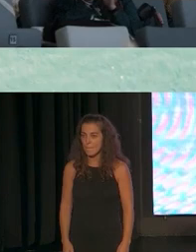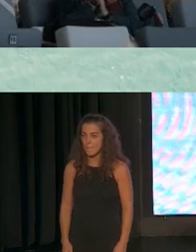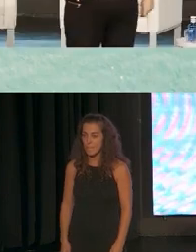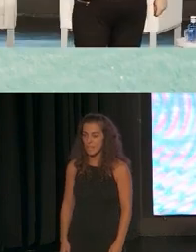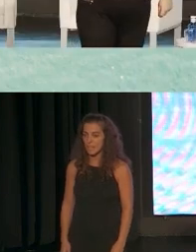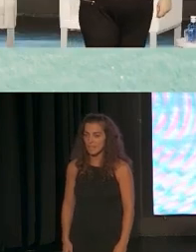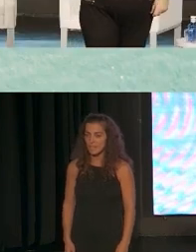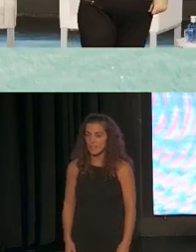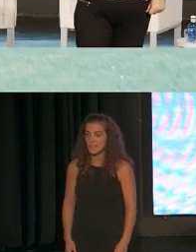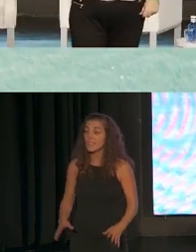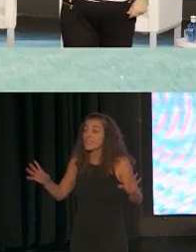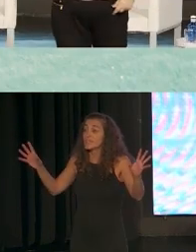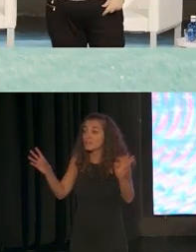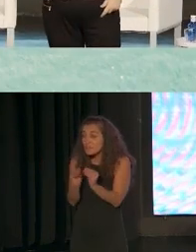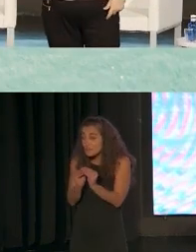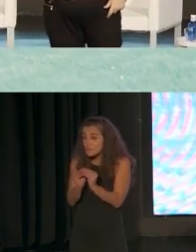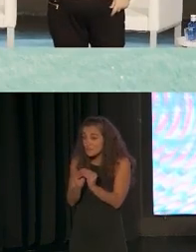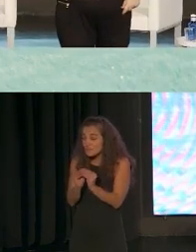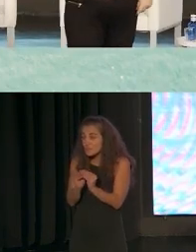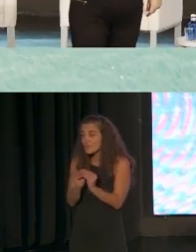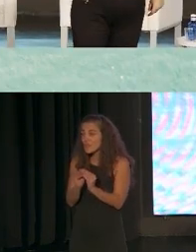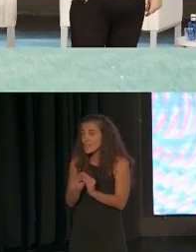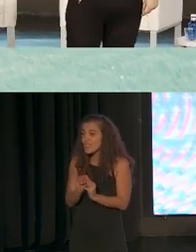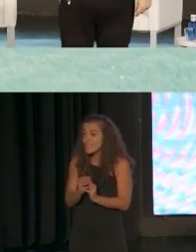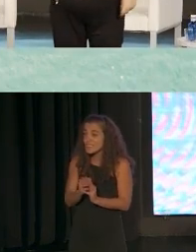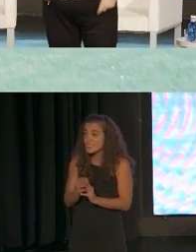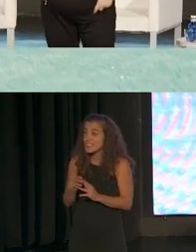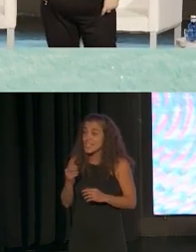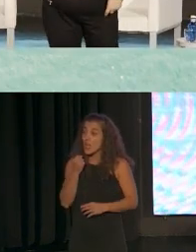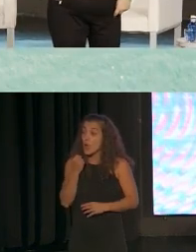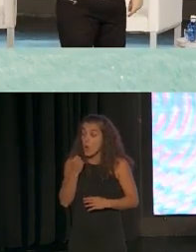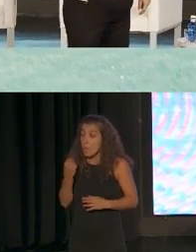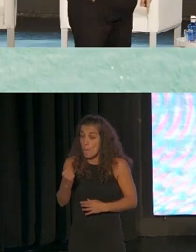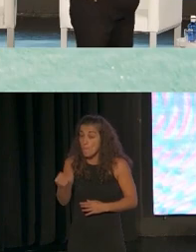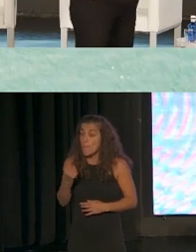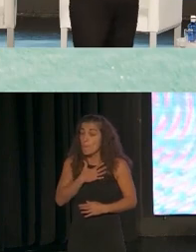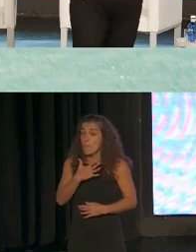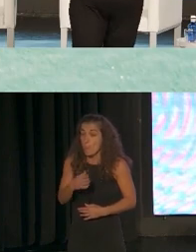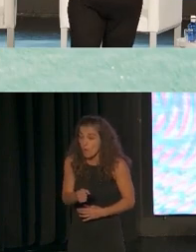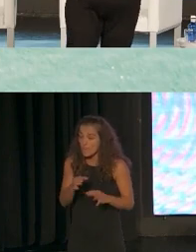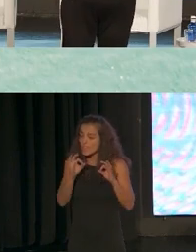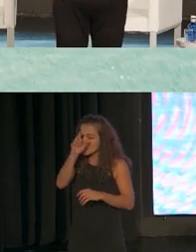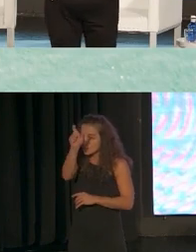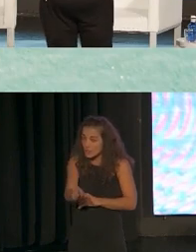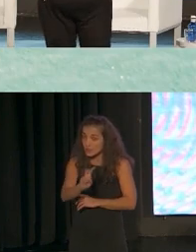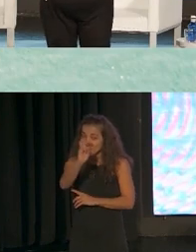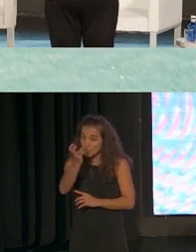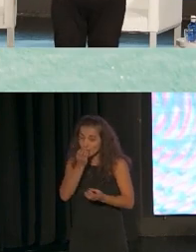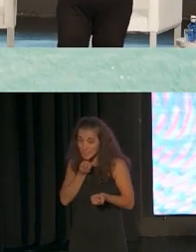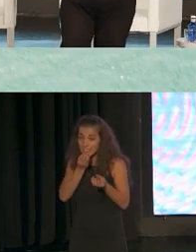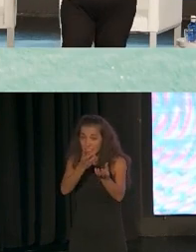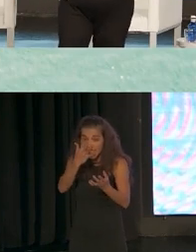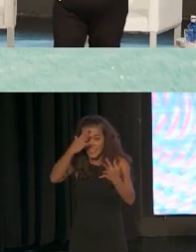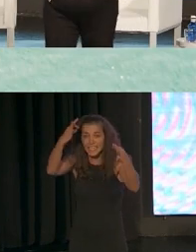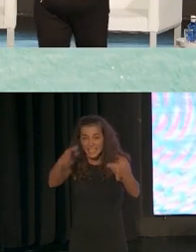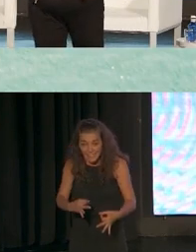escenario En definitiva Ese es el poder de decir a la otra persona yo creo en ti y en